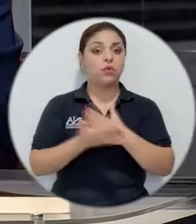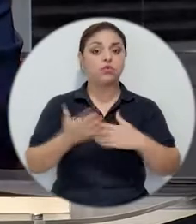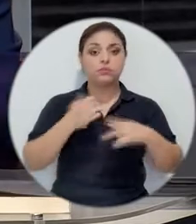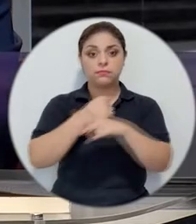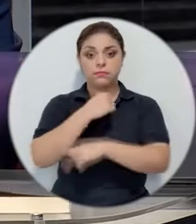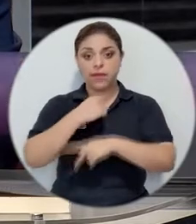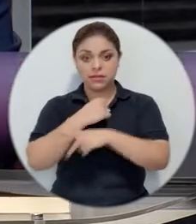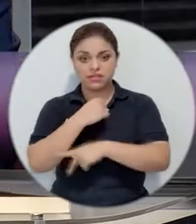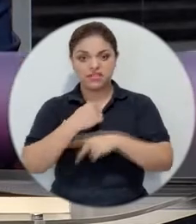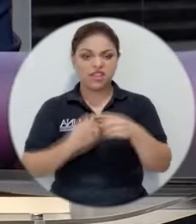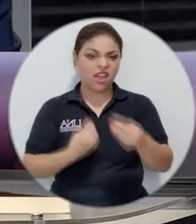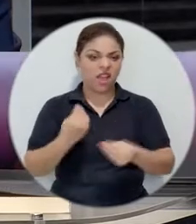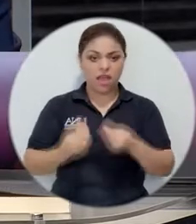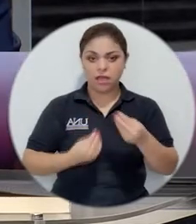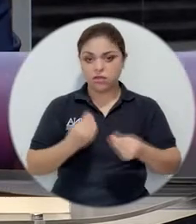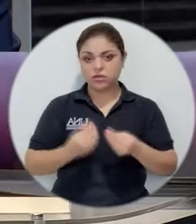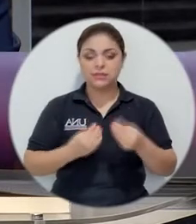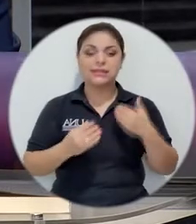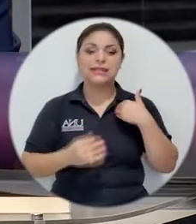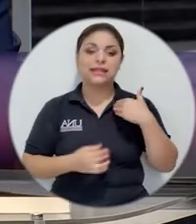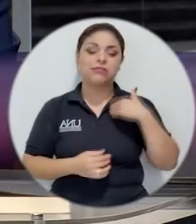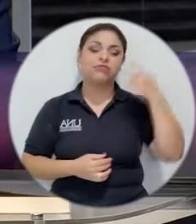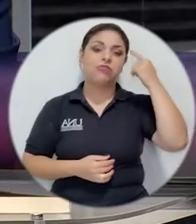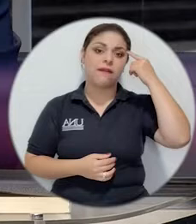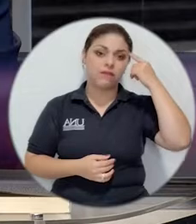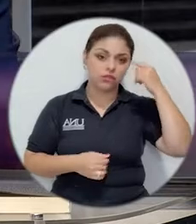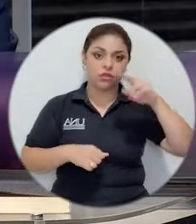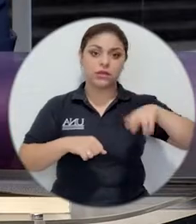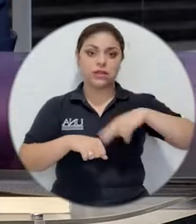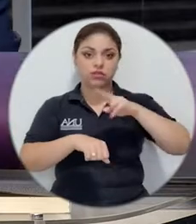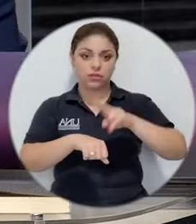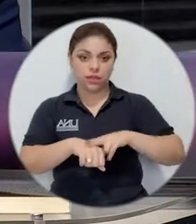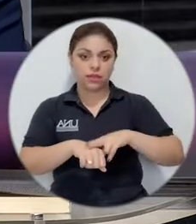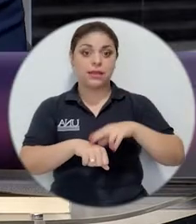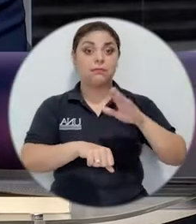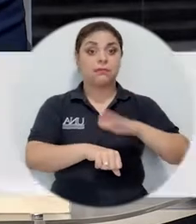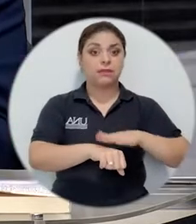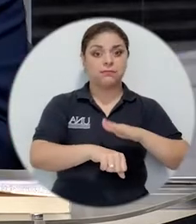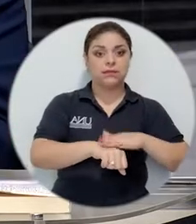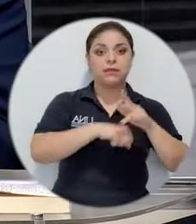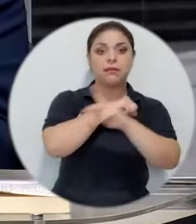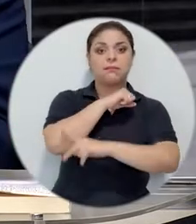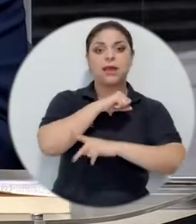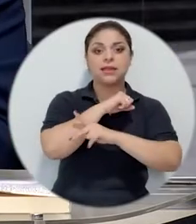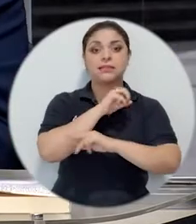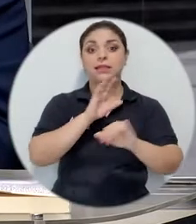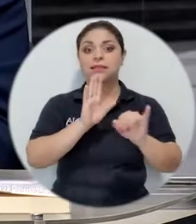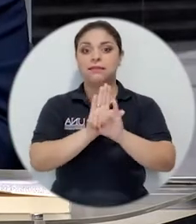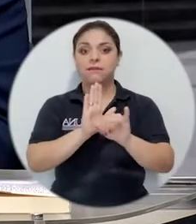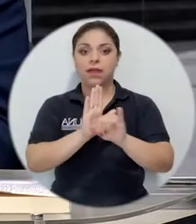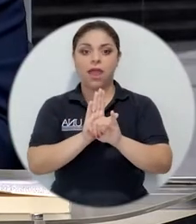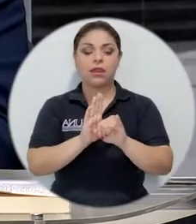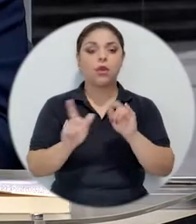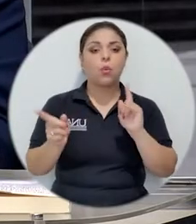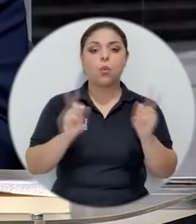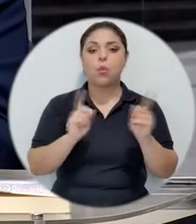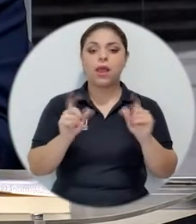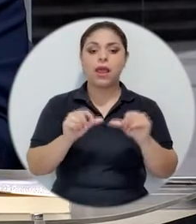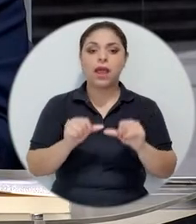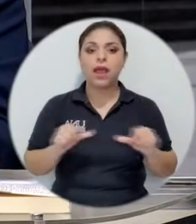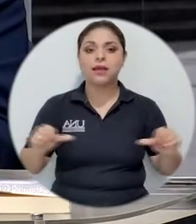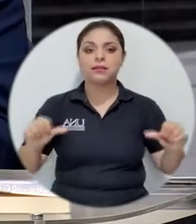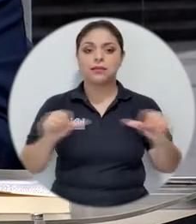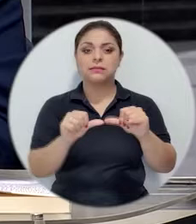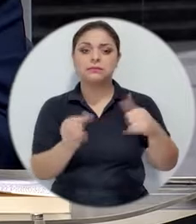implica, Sí. pero algunos países lo que han hecho es, por ejemplo, generar una reflexión nacional que le permite al país identificar cuáles